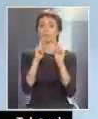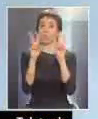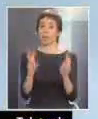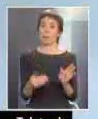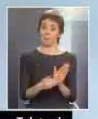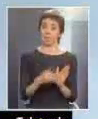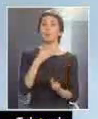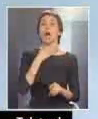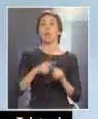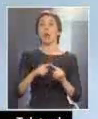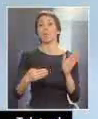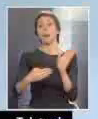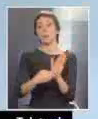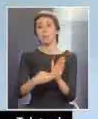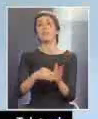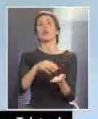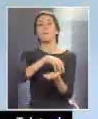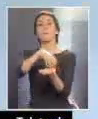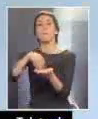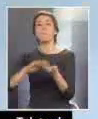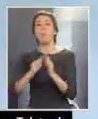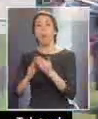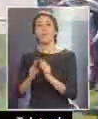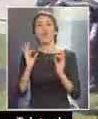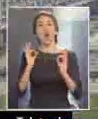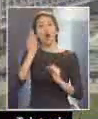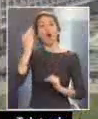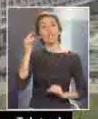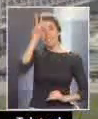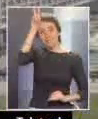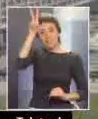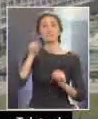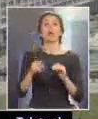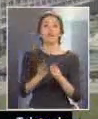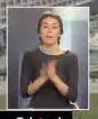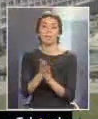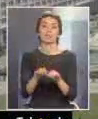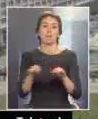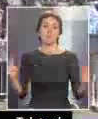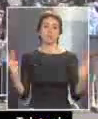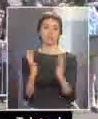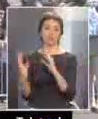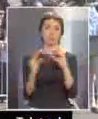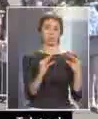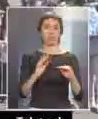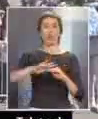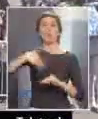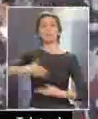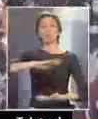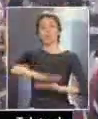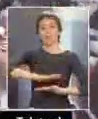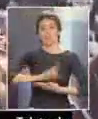pendiente, una deuda pendiente con los pueblos originarios, y sobre eso dijo va a comenzar una mesa de diálogo con ellos pasadas las fiestas